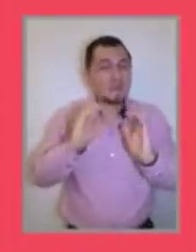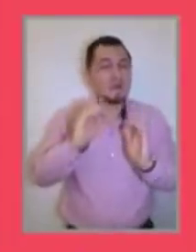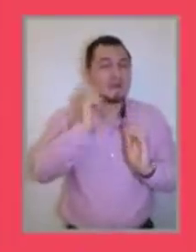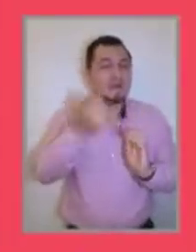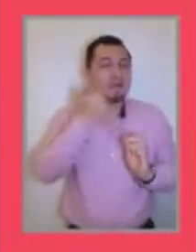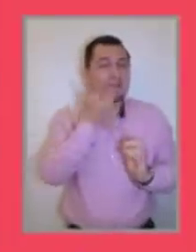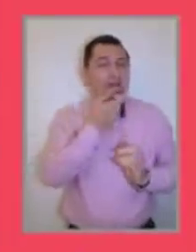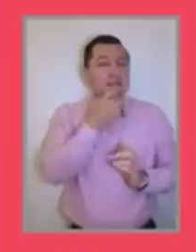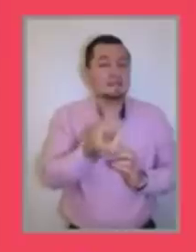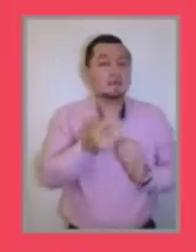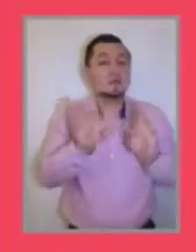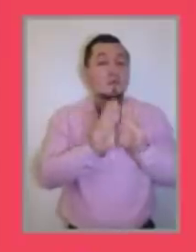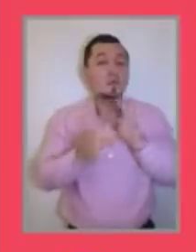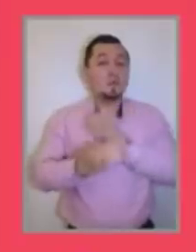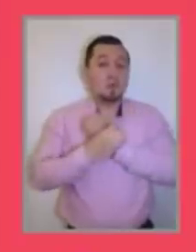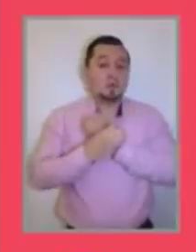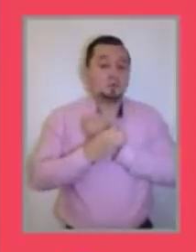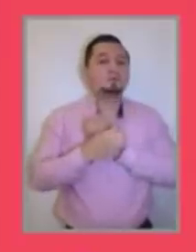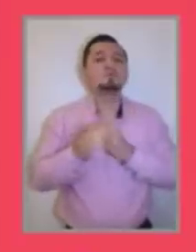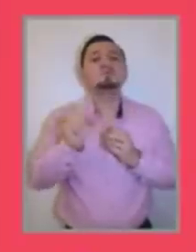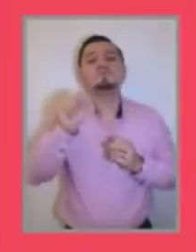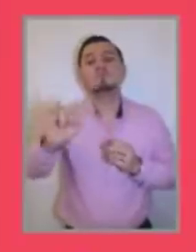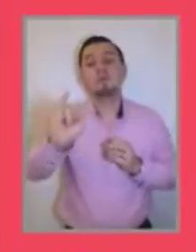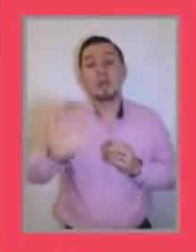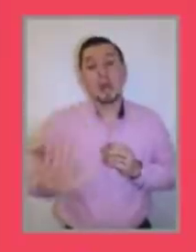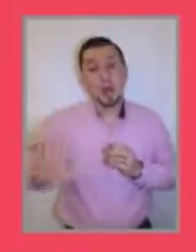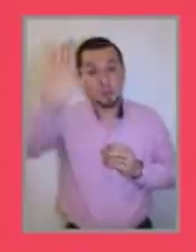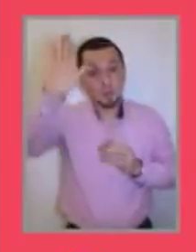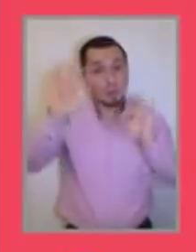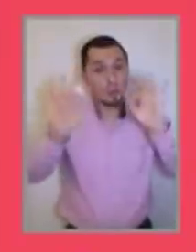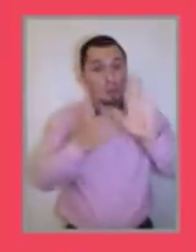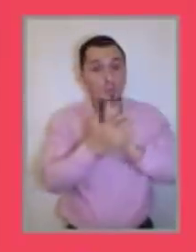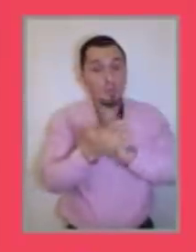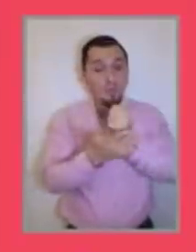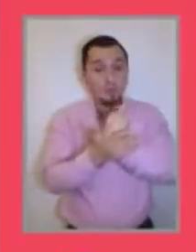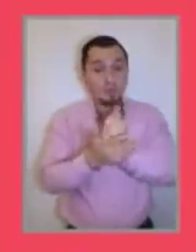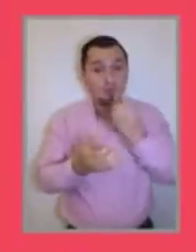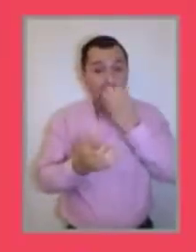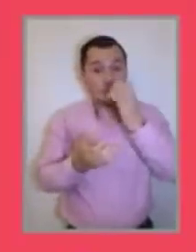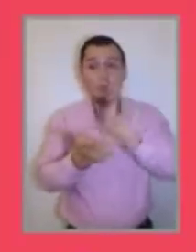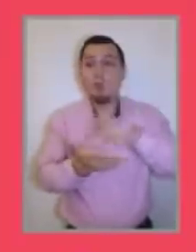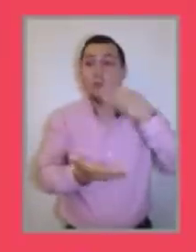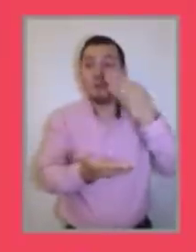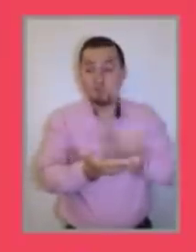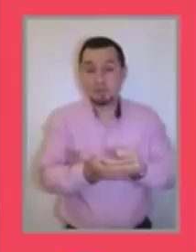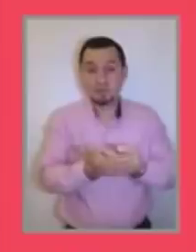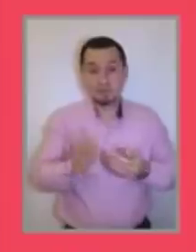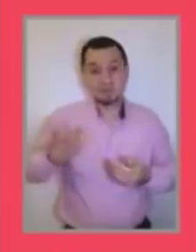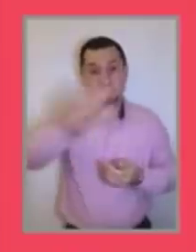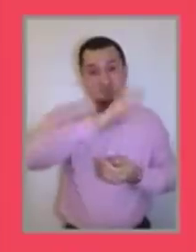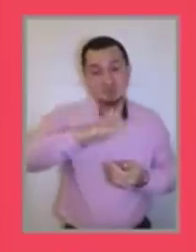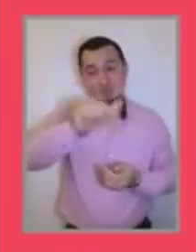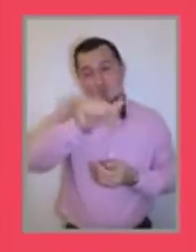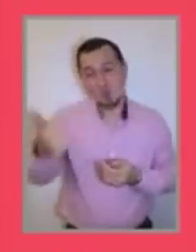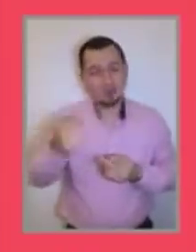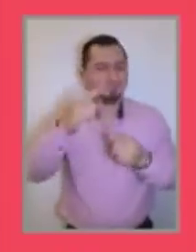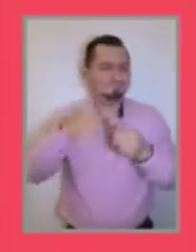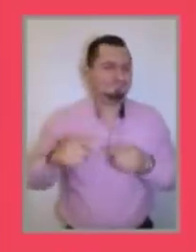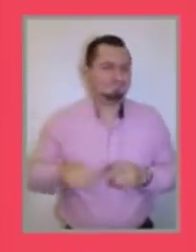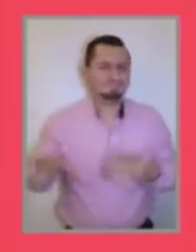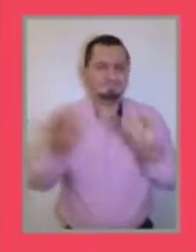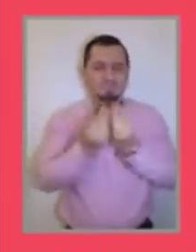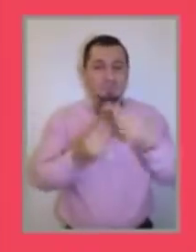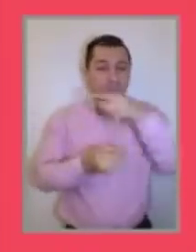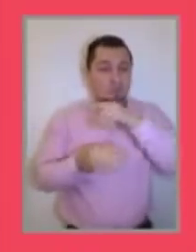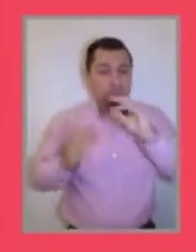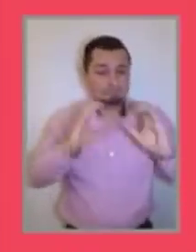la mesa de educación aprobó ya una propuesta que tiene también el consenso, entre otros muchos actores que ahorita nos van a